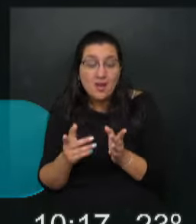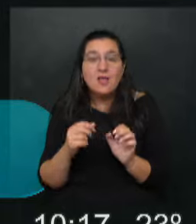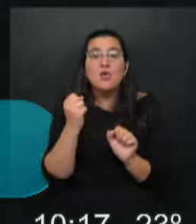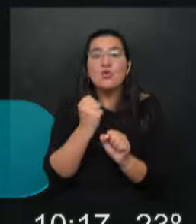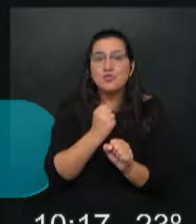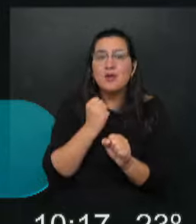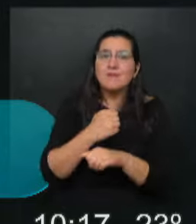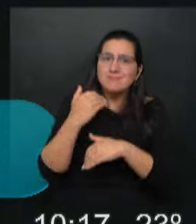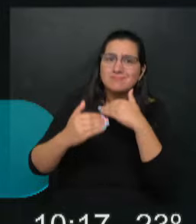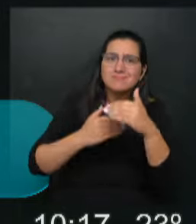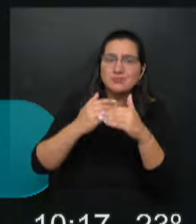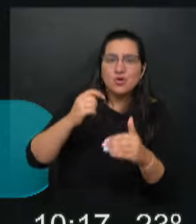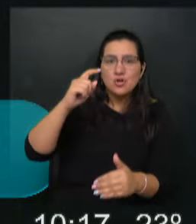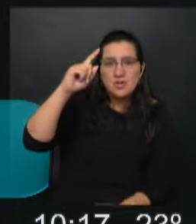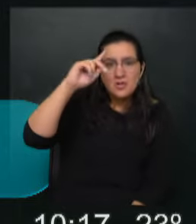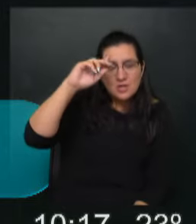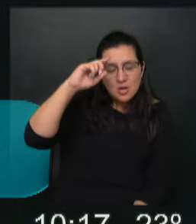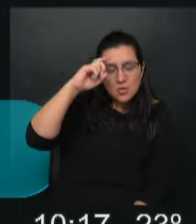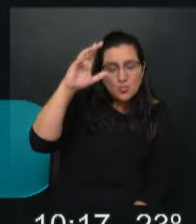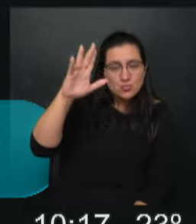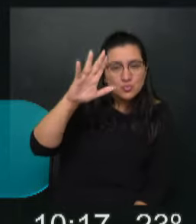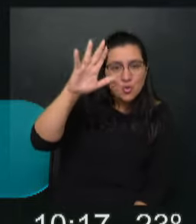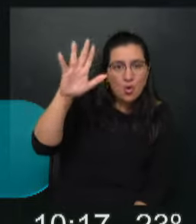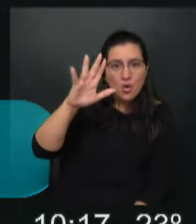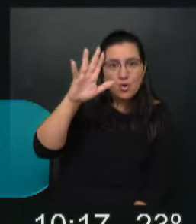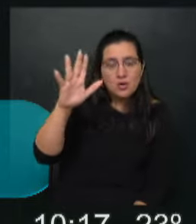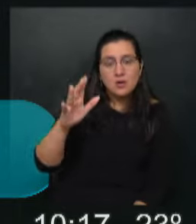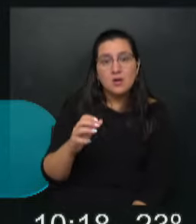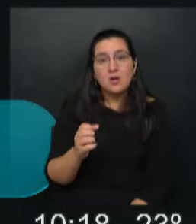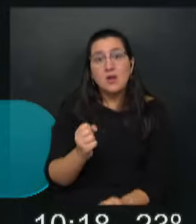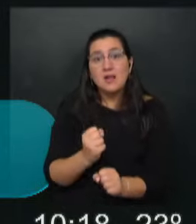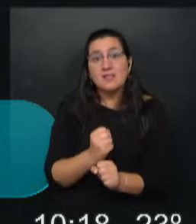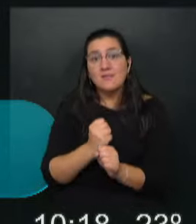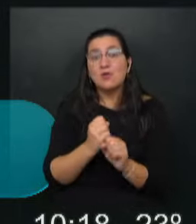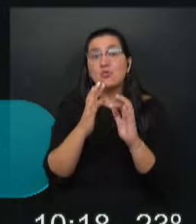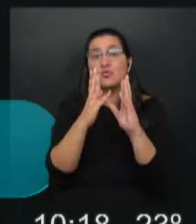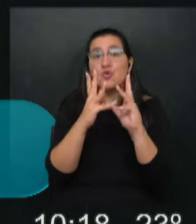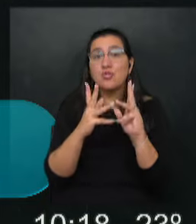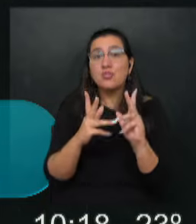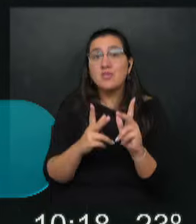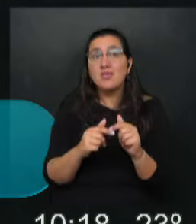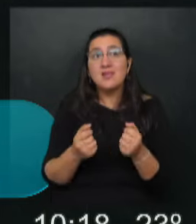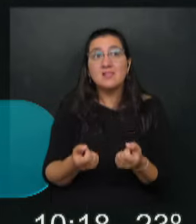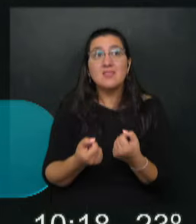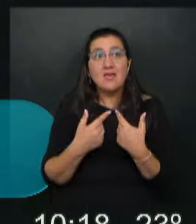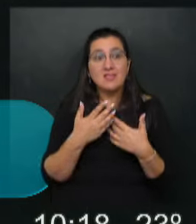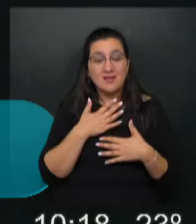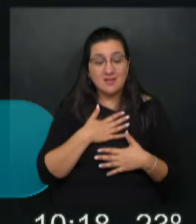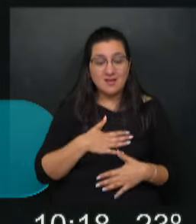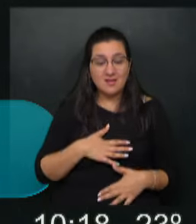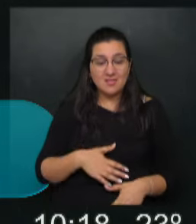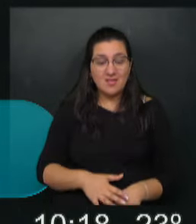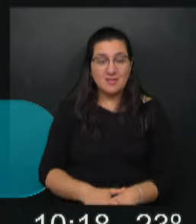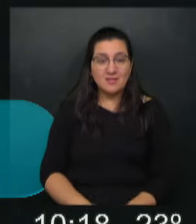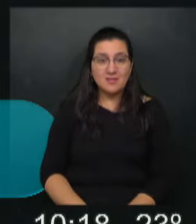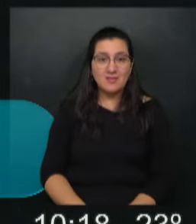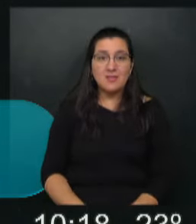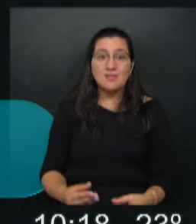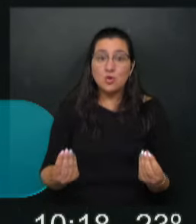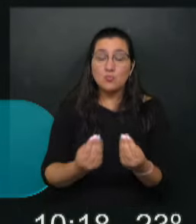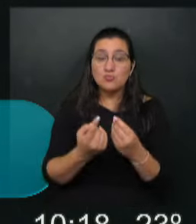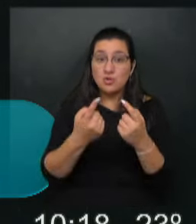por delante, con ilusión en ese sentido. Viste que el trabajo también te ordena y te da tranquilidad. Y tengo muchas